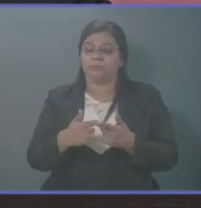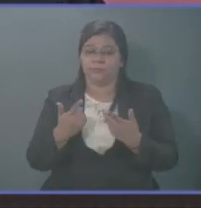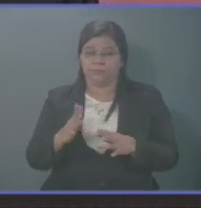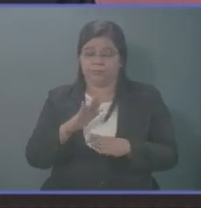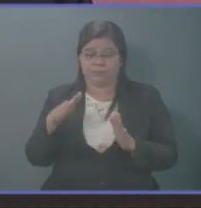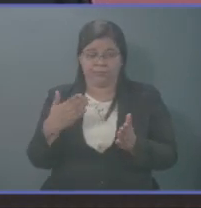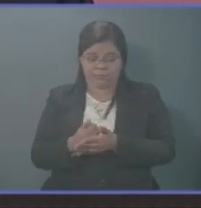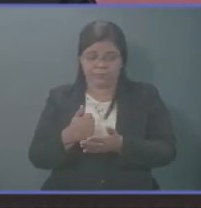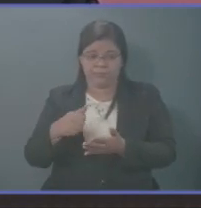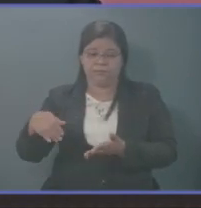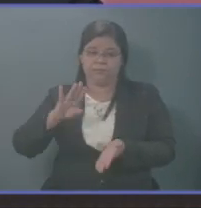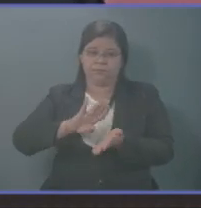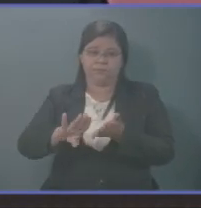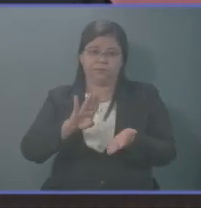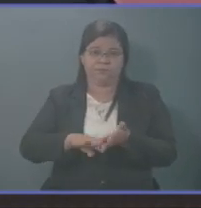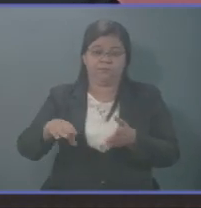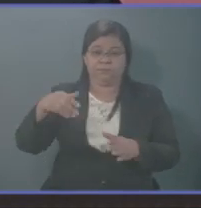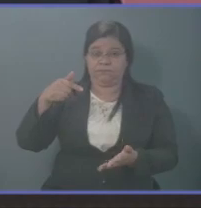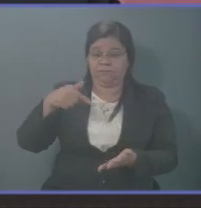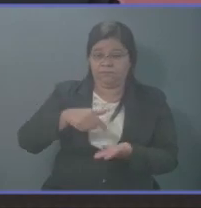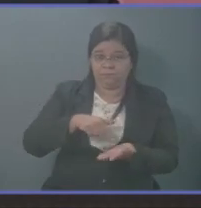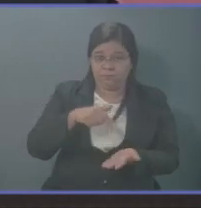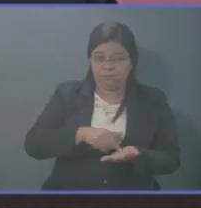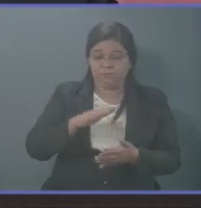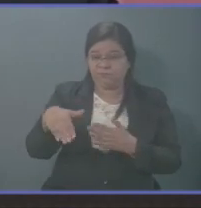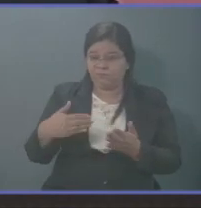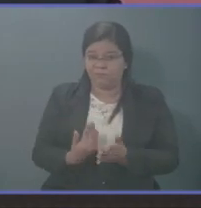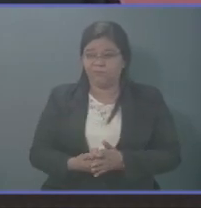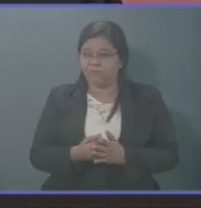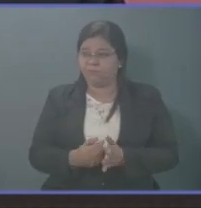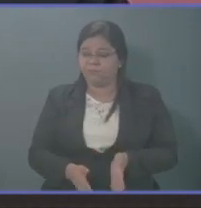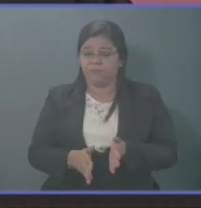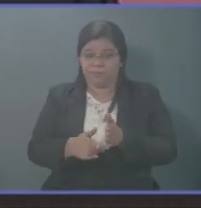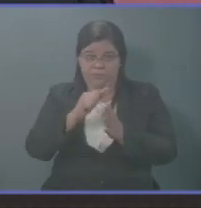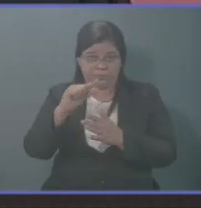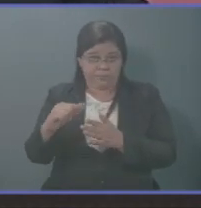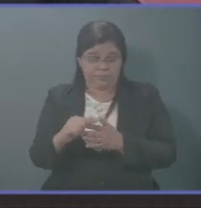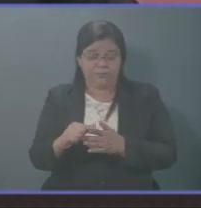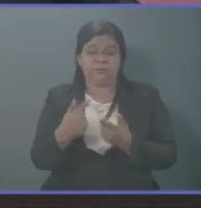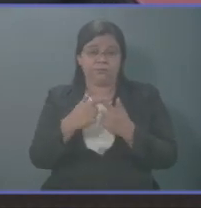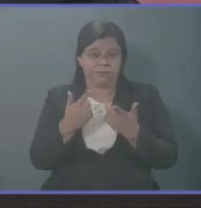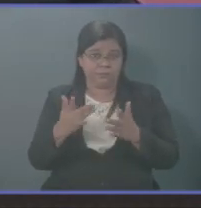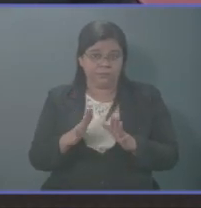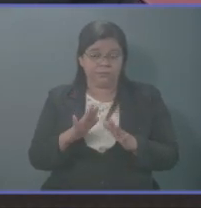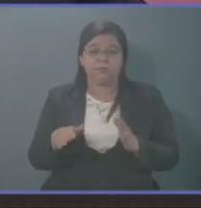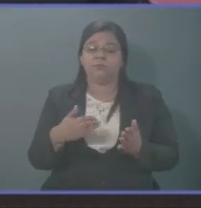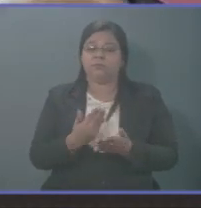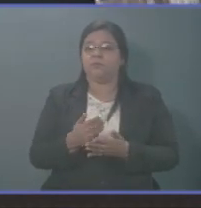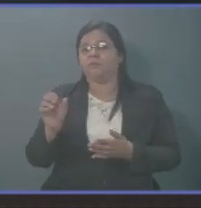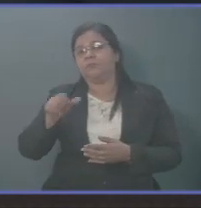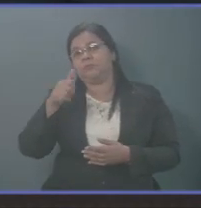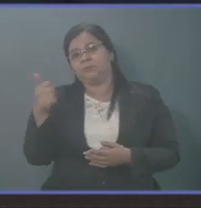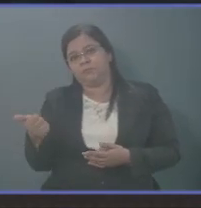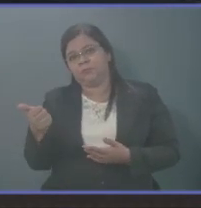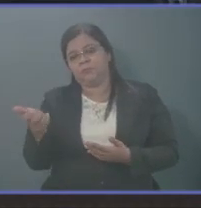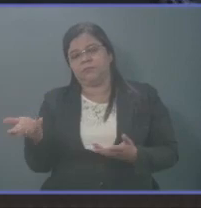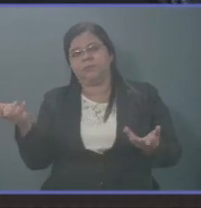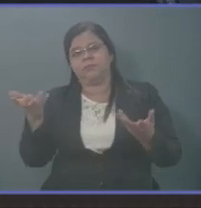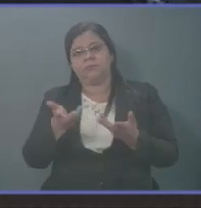del pago de multas, intereses y recargos aquellos sujetos pasivos clasificados como otros